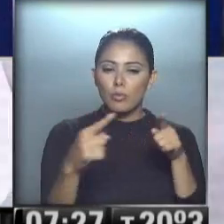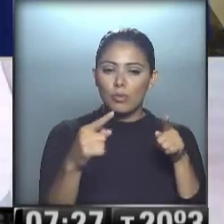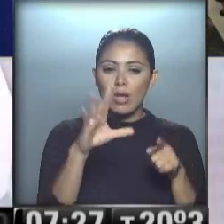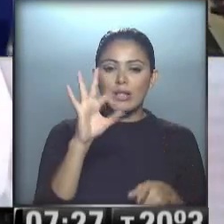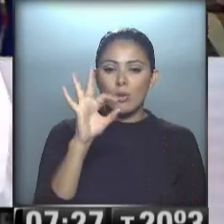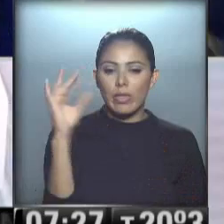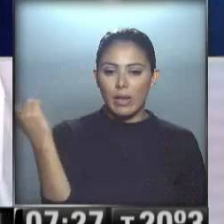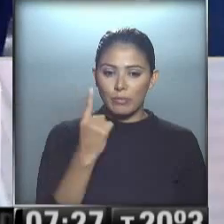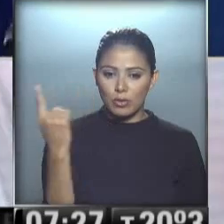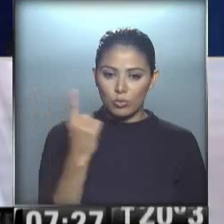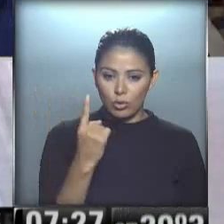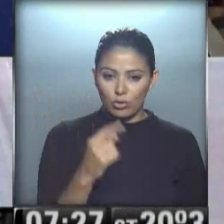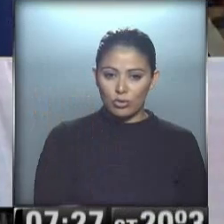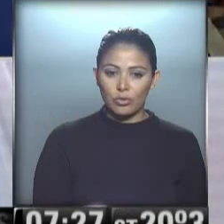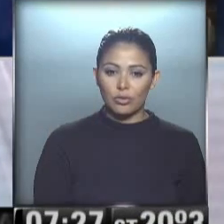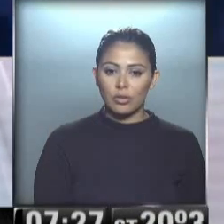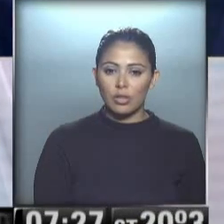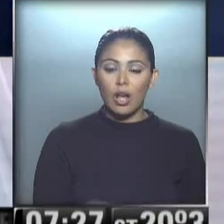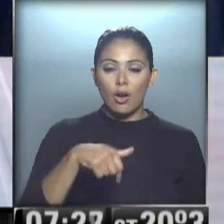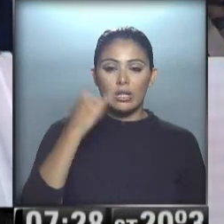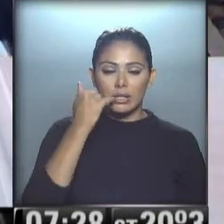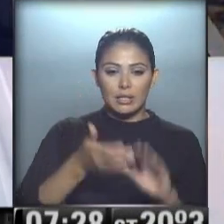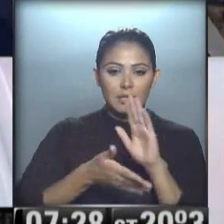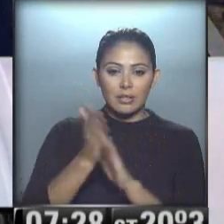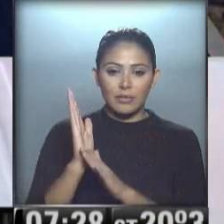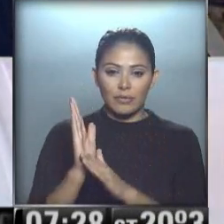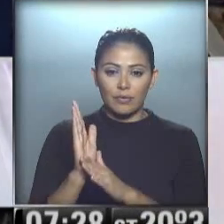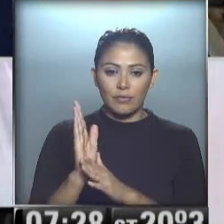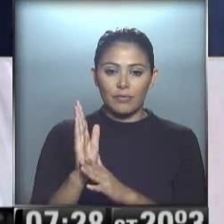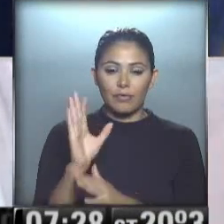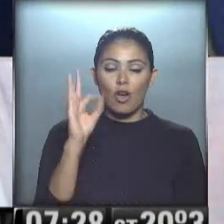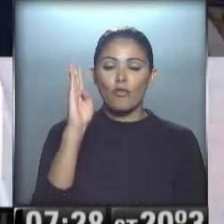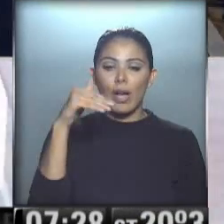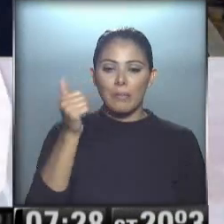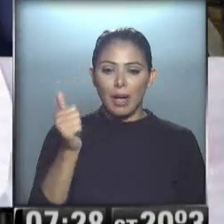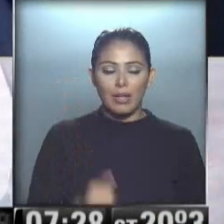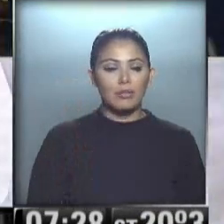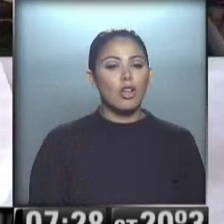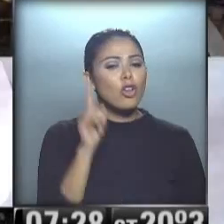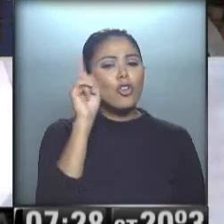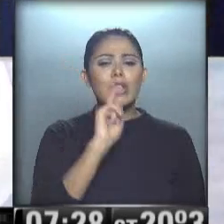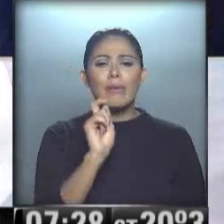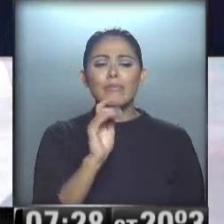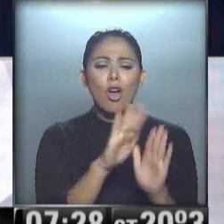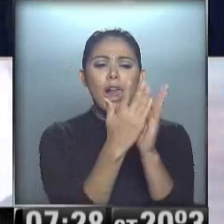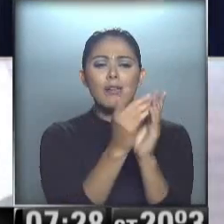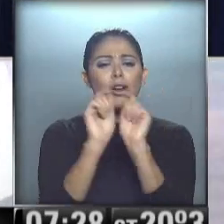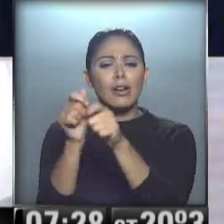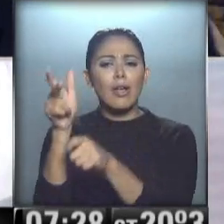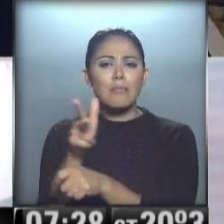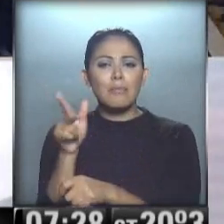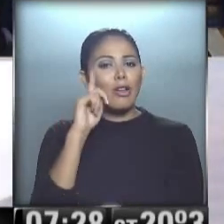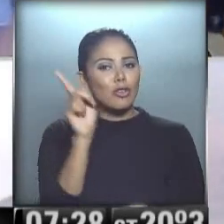50 minutos se retira bar Obama así sabemos qué libro ha recibido el papa tampoco